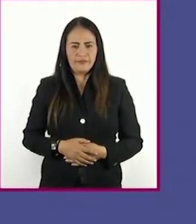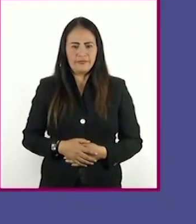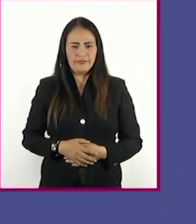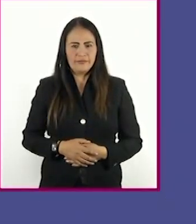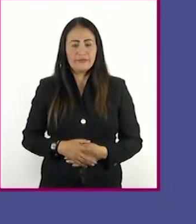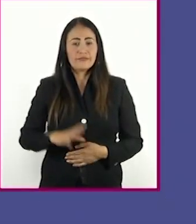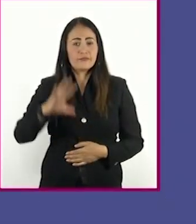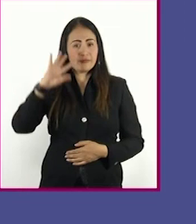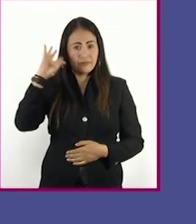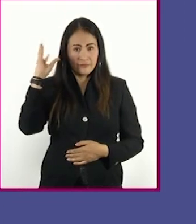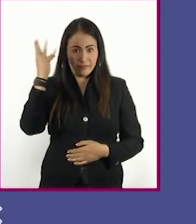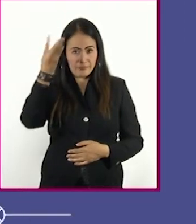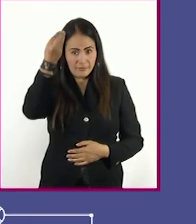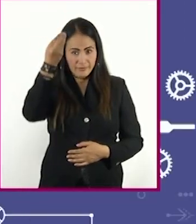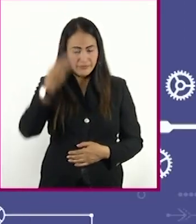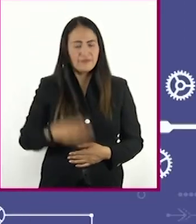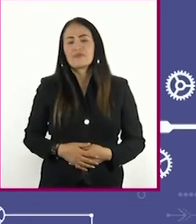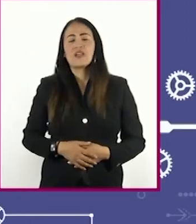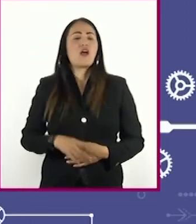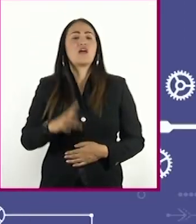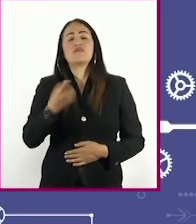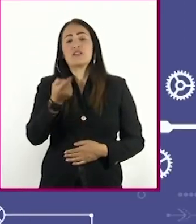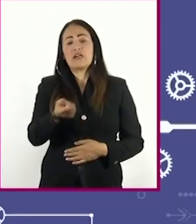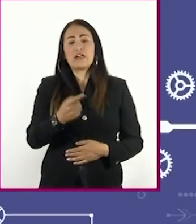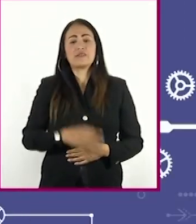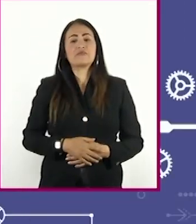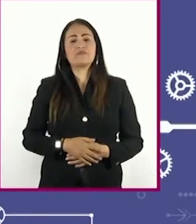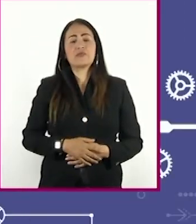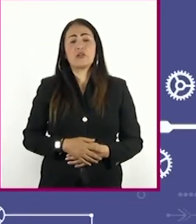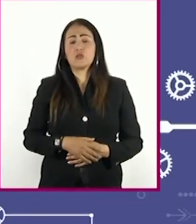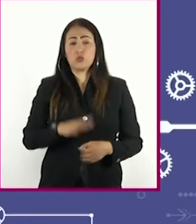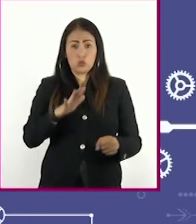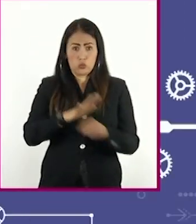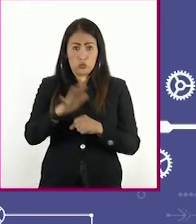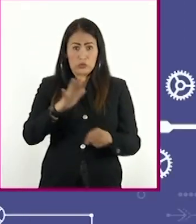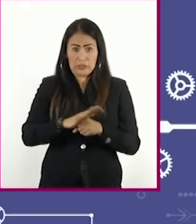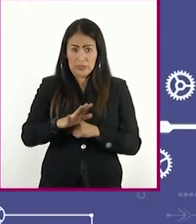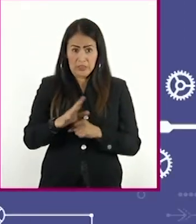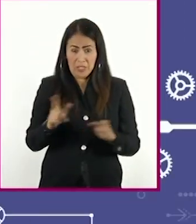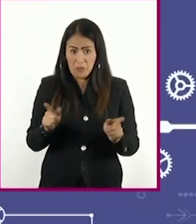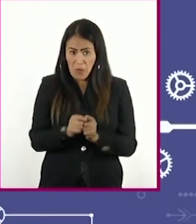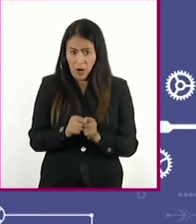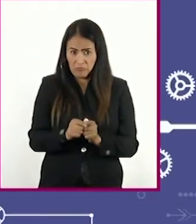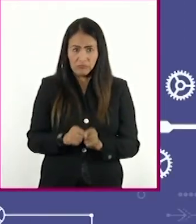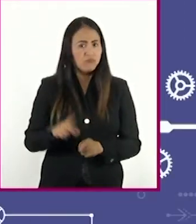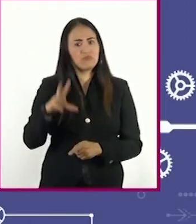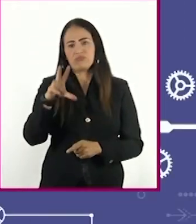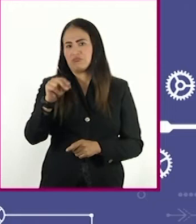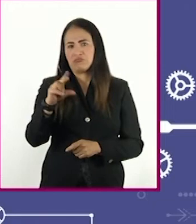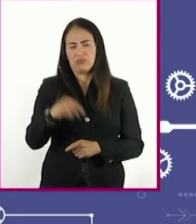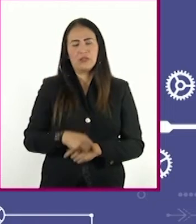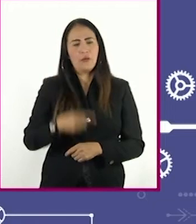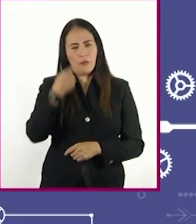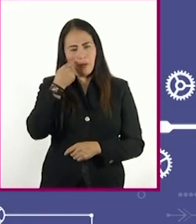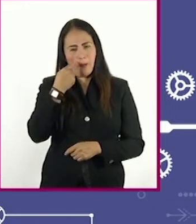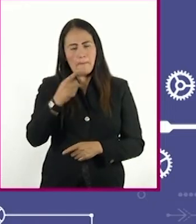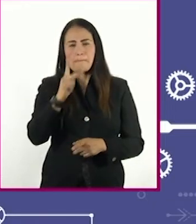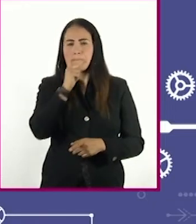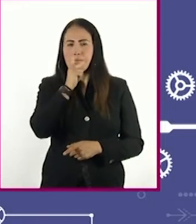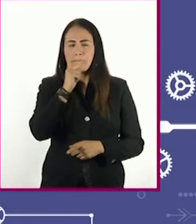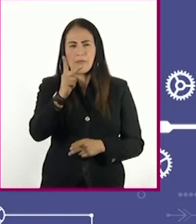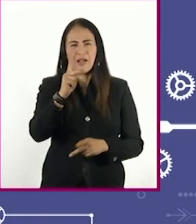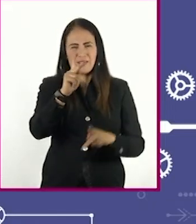La tecnología por sí sola no basta. Y un fragmento dice,